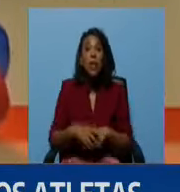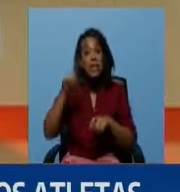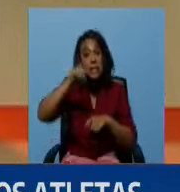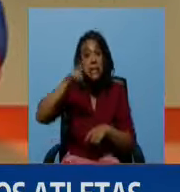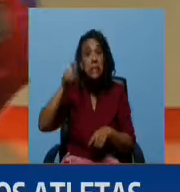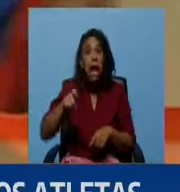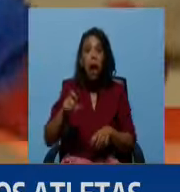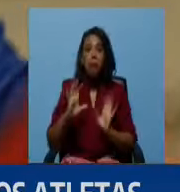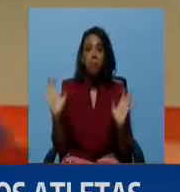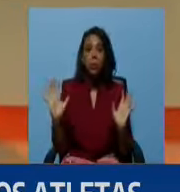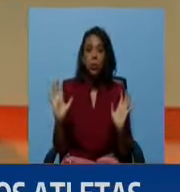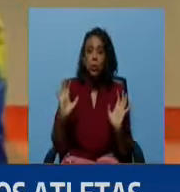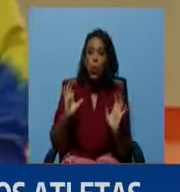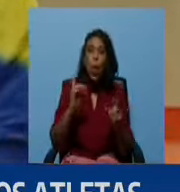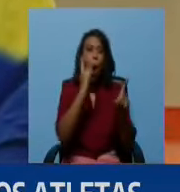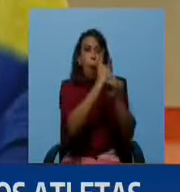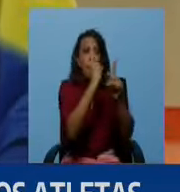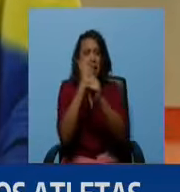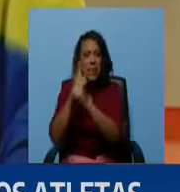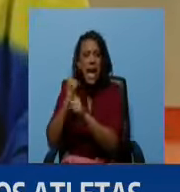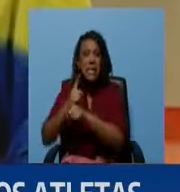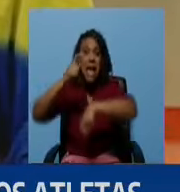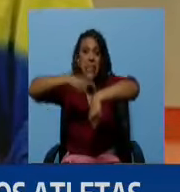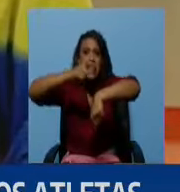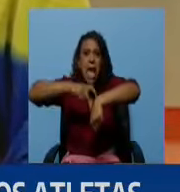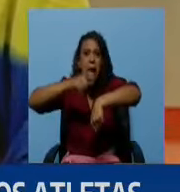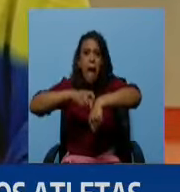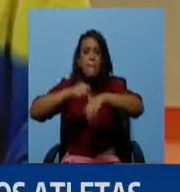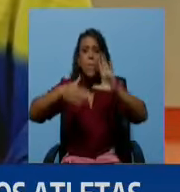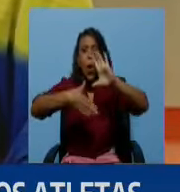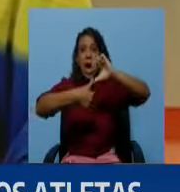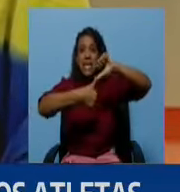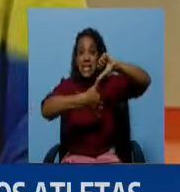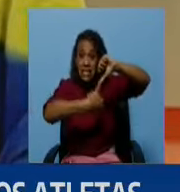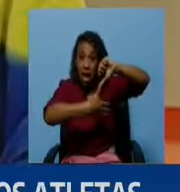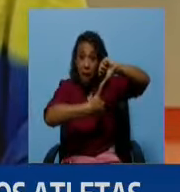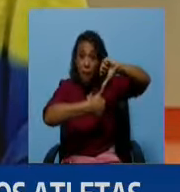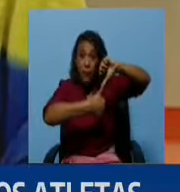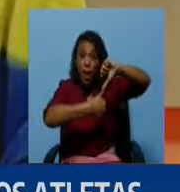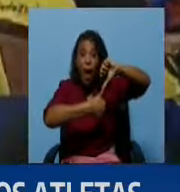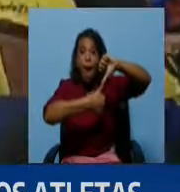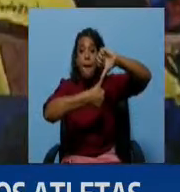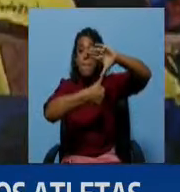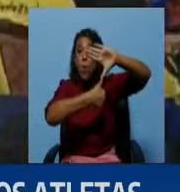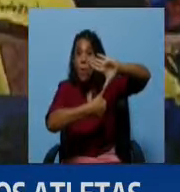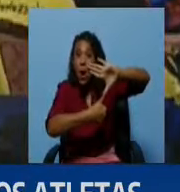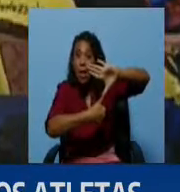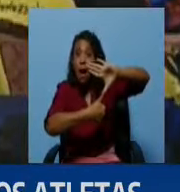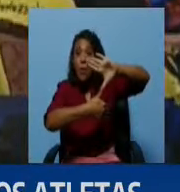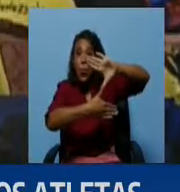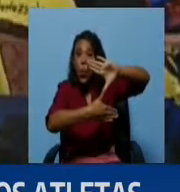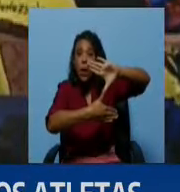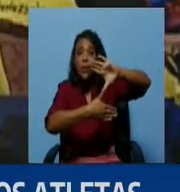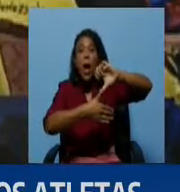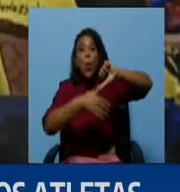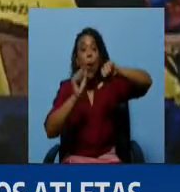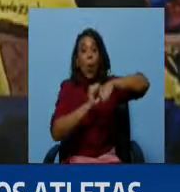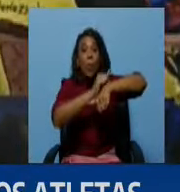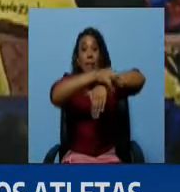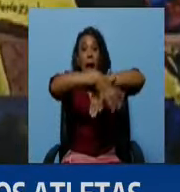de resto, todos los ciclos de competencia en centroamericanos, bolivarianos, Juegos del